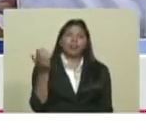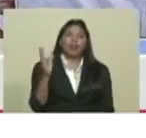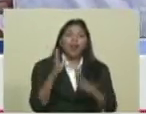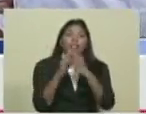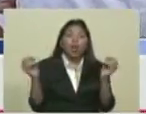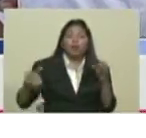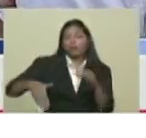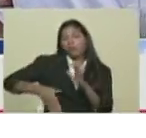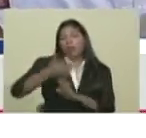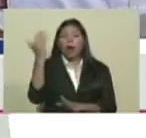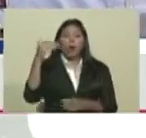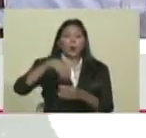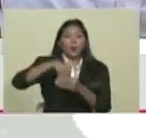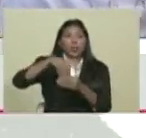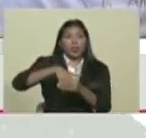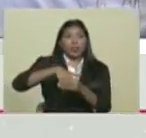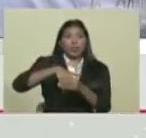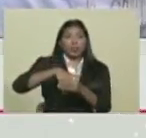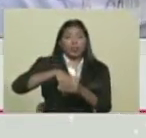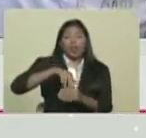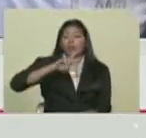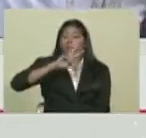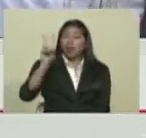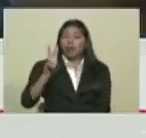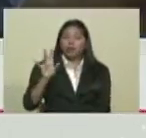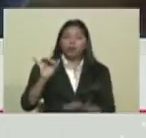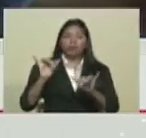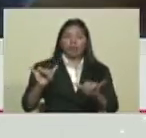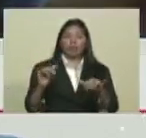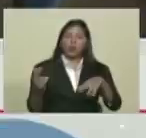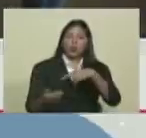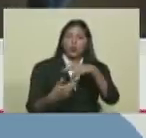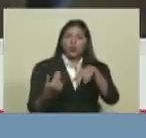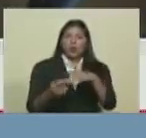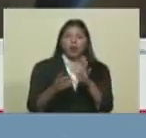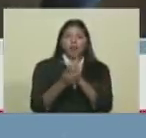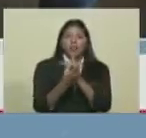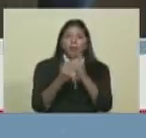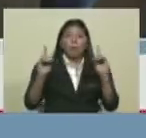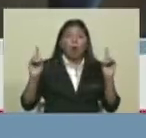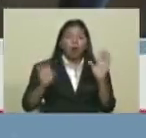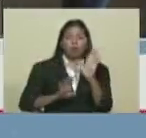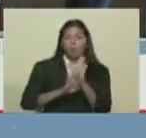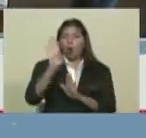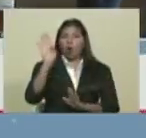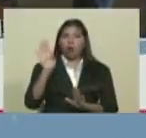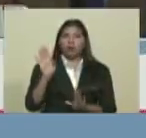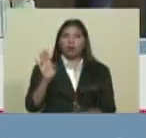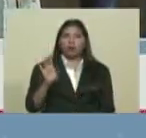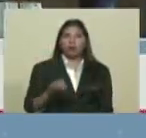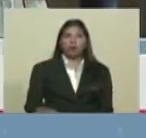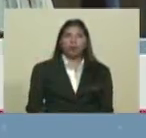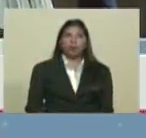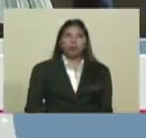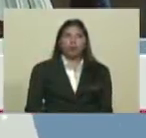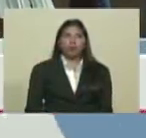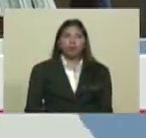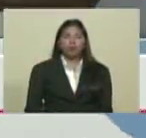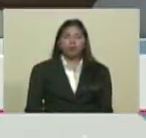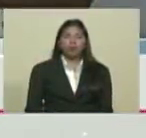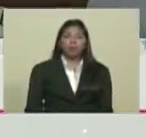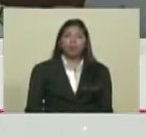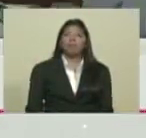a votar para que Venezuela siga consolidando su democracia, sus sueños de paz y su